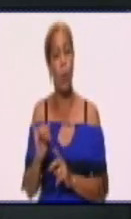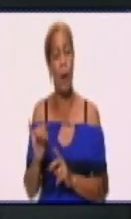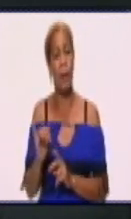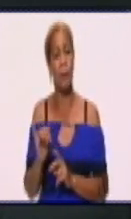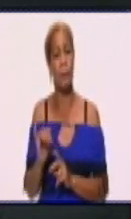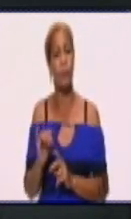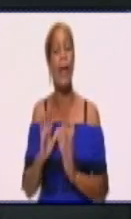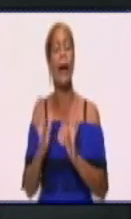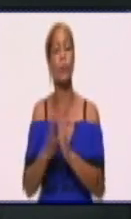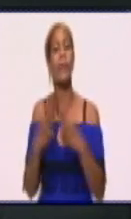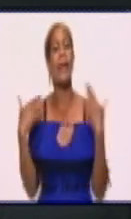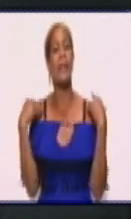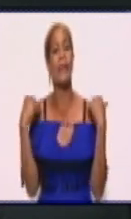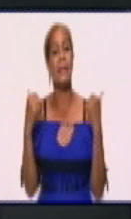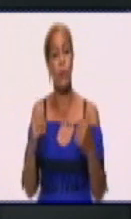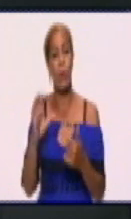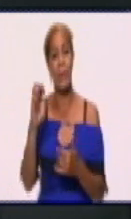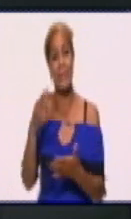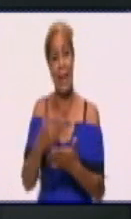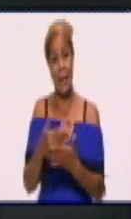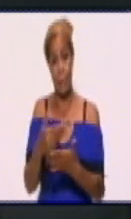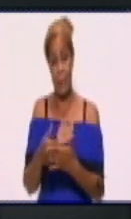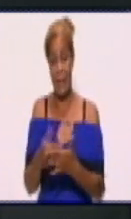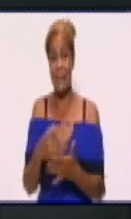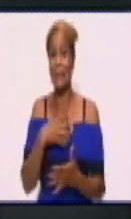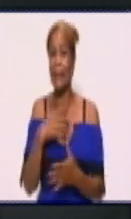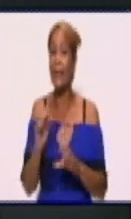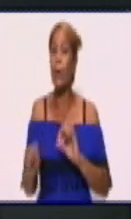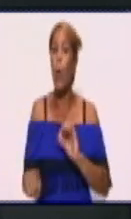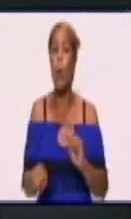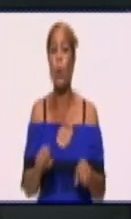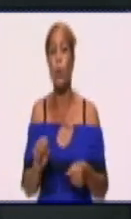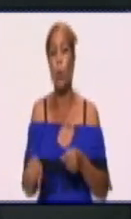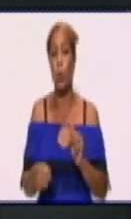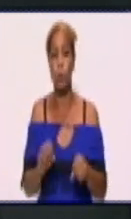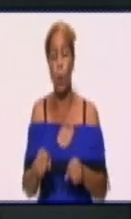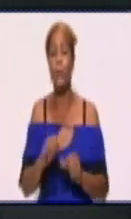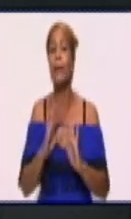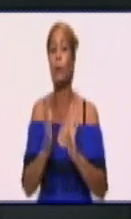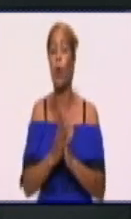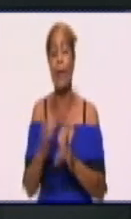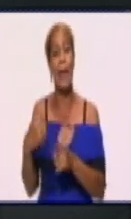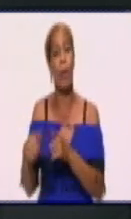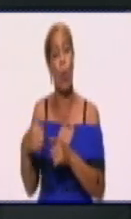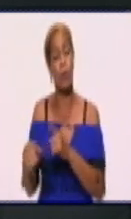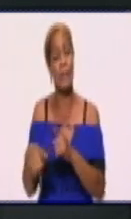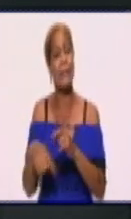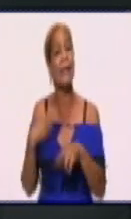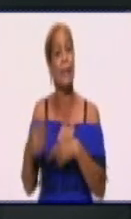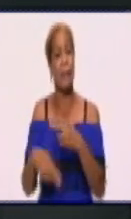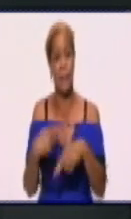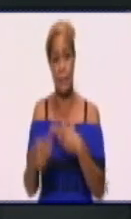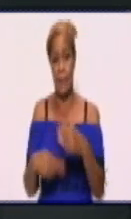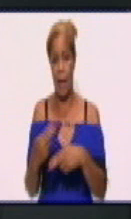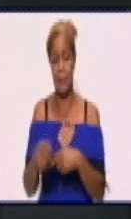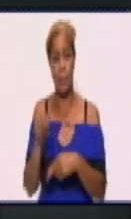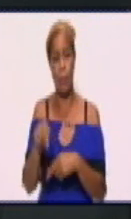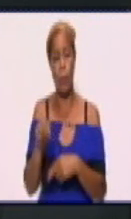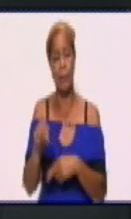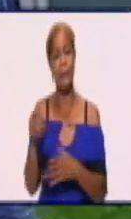de las entidades tener un control de sus finanzas y de sus operaciones en el banco en cualquier momento a cualquier hora del día